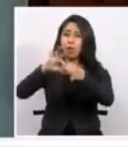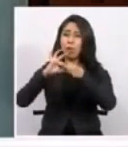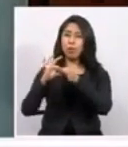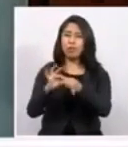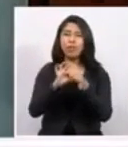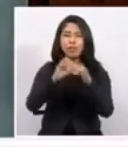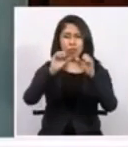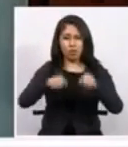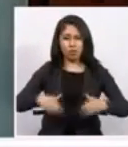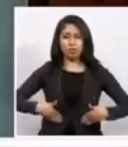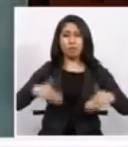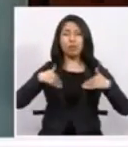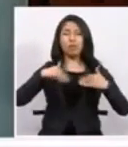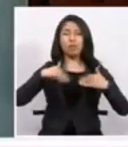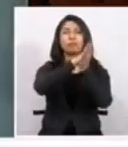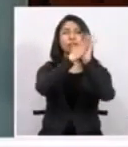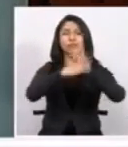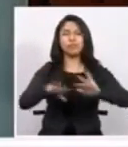para vivir en paz.